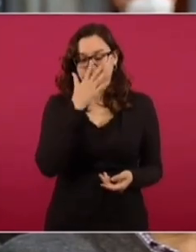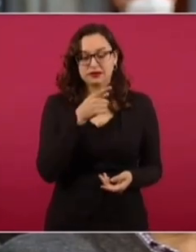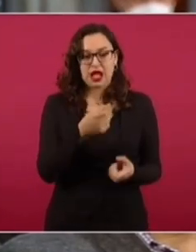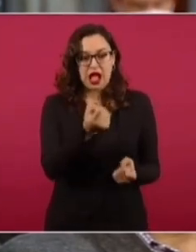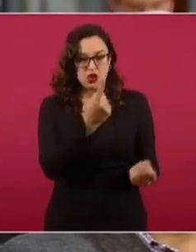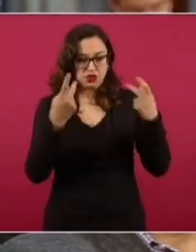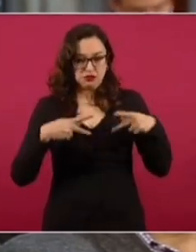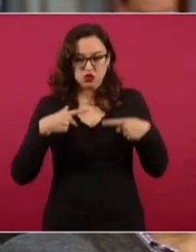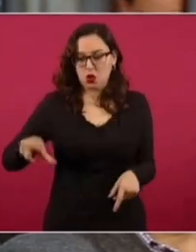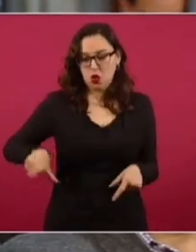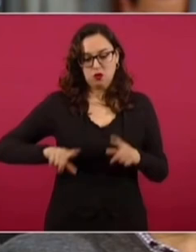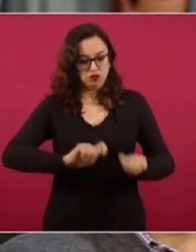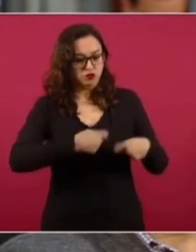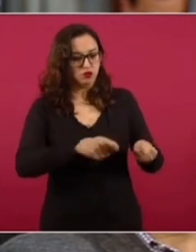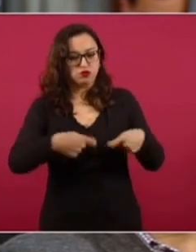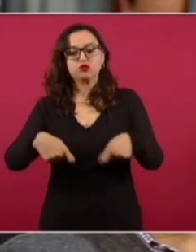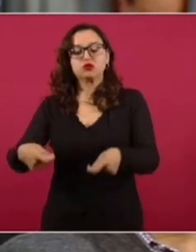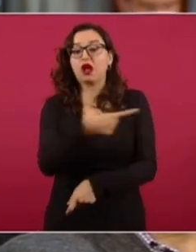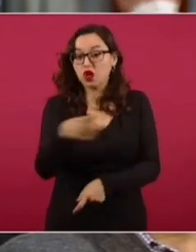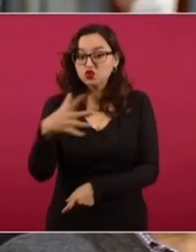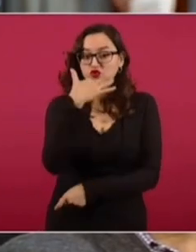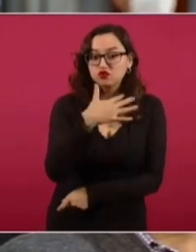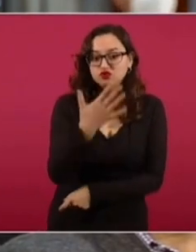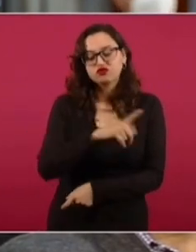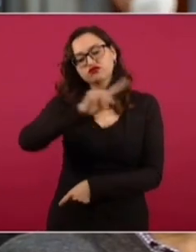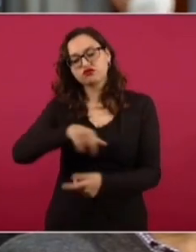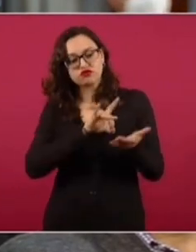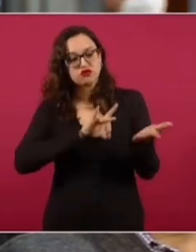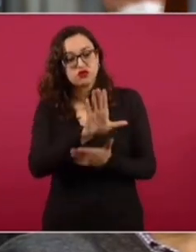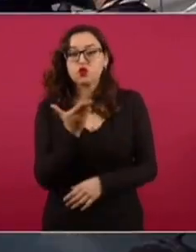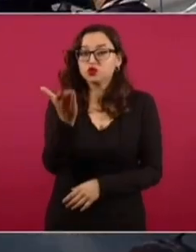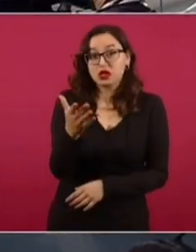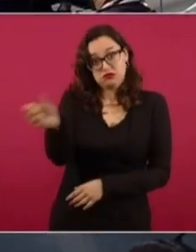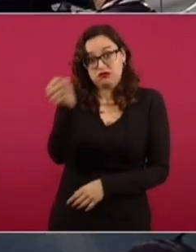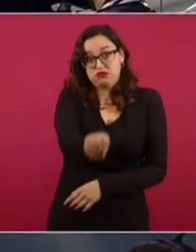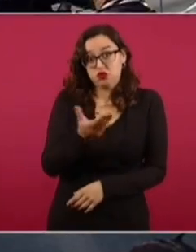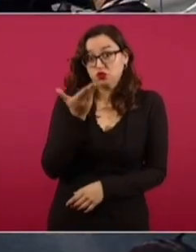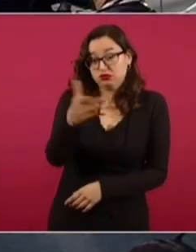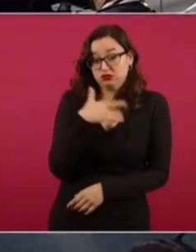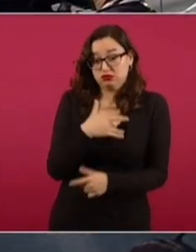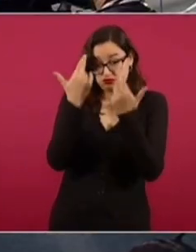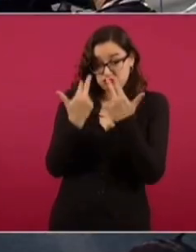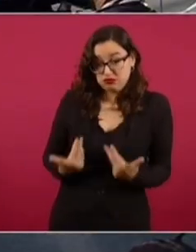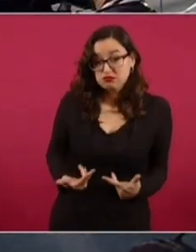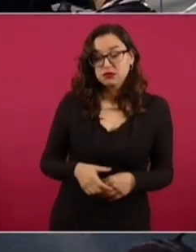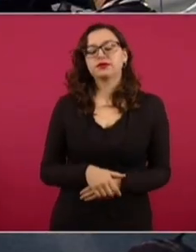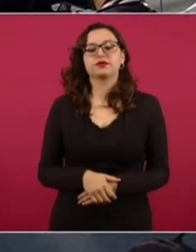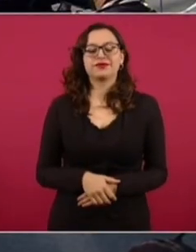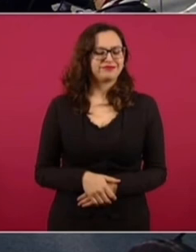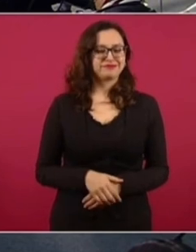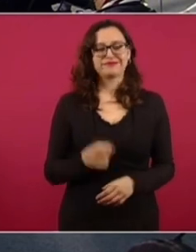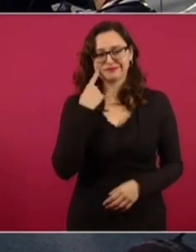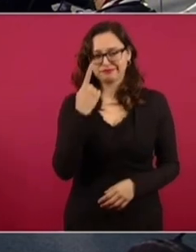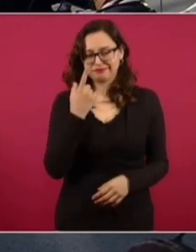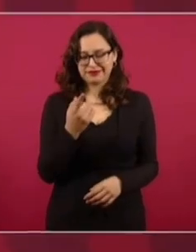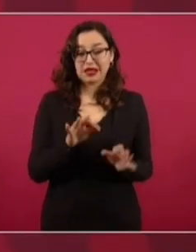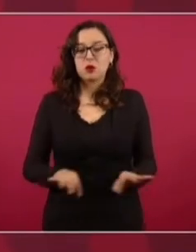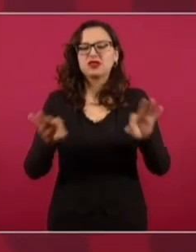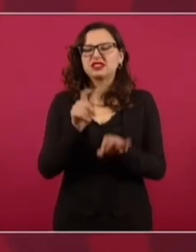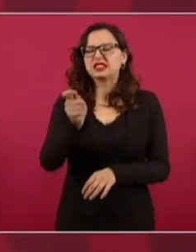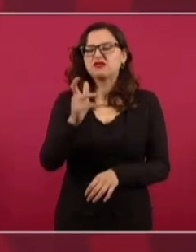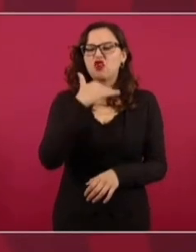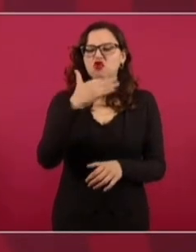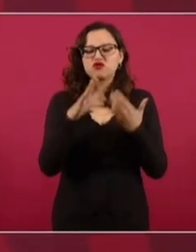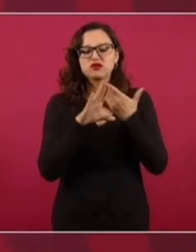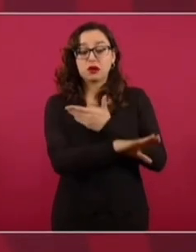siente defraudado por estos funcionarios porque les dio la confianza y aún así cometieron estas irregularidades? Muchísimas gracias. Sí, mira, aquí lo importante es que no se permita la